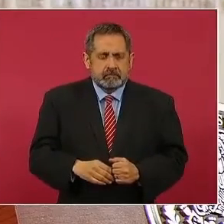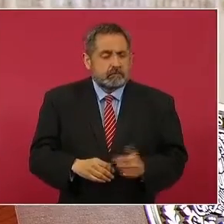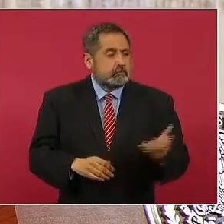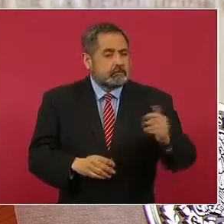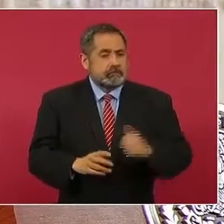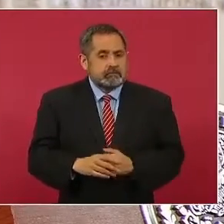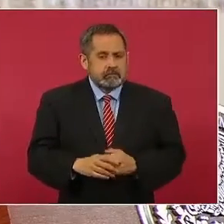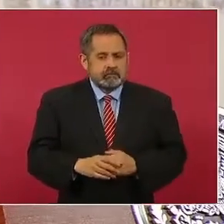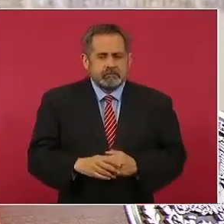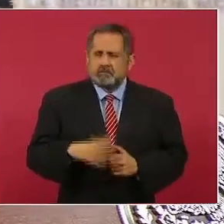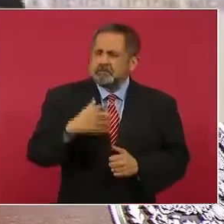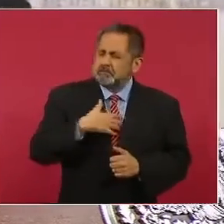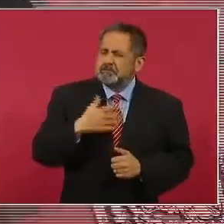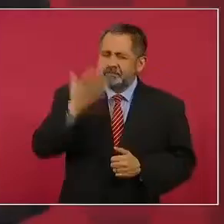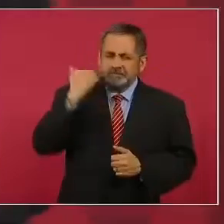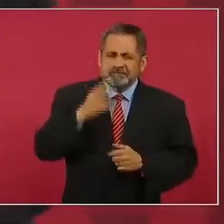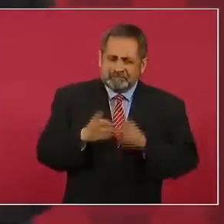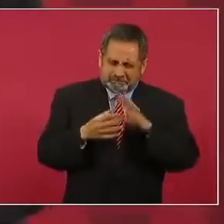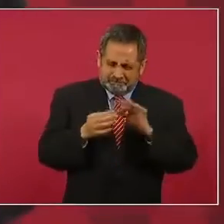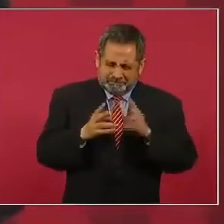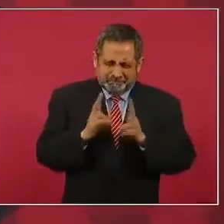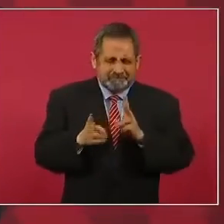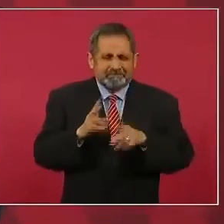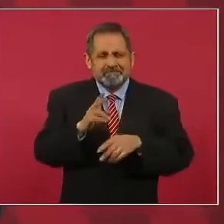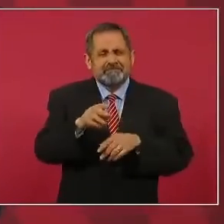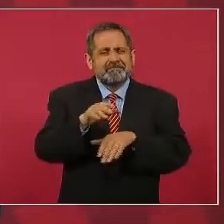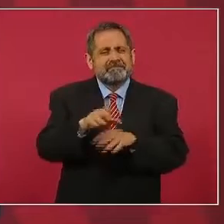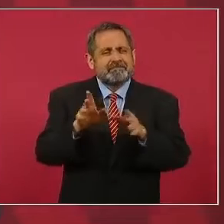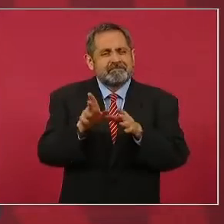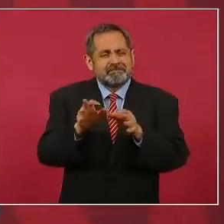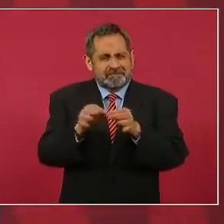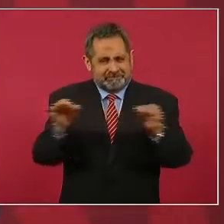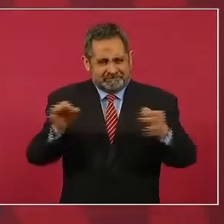Pero al otro día estaba yo buscando lo de la frase